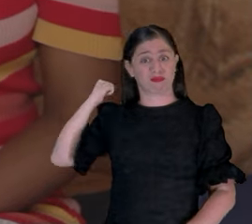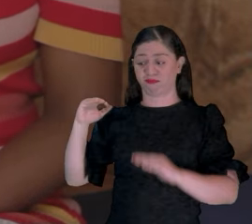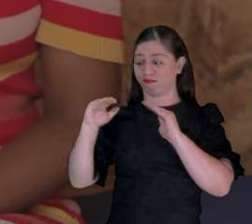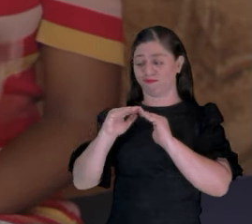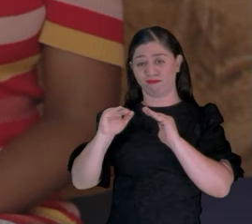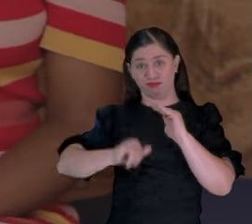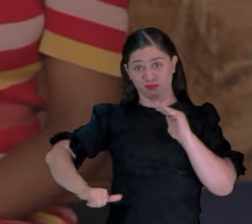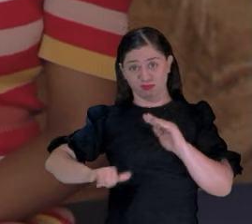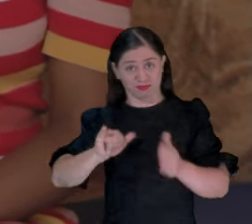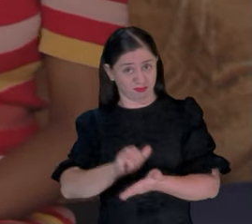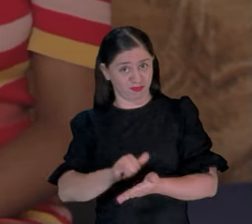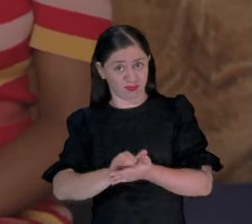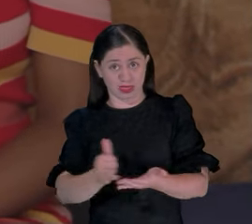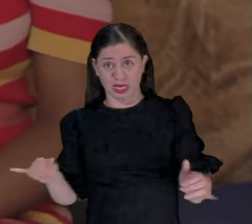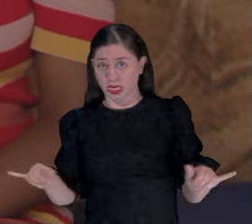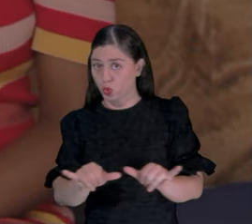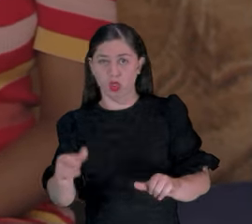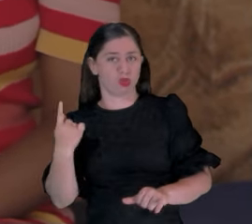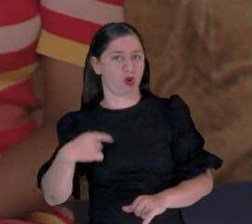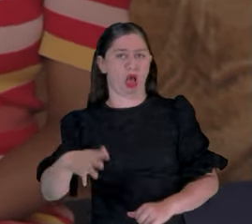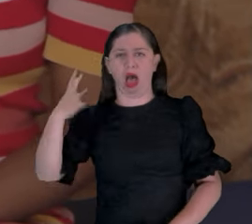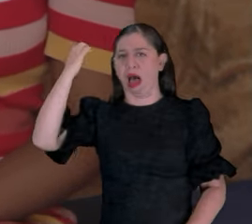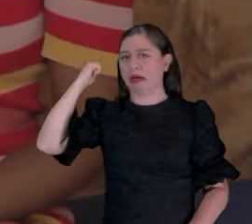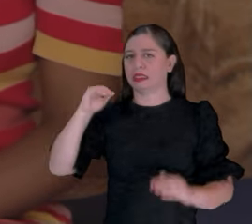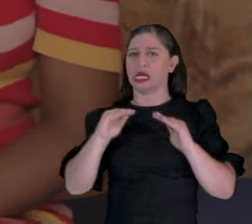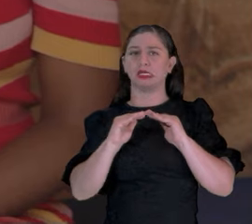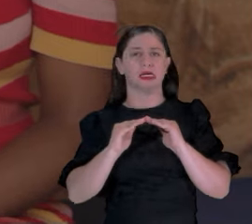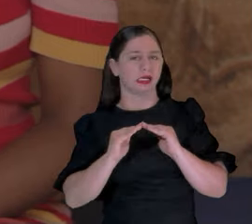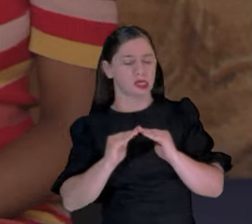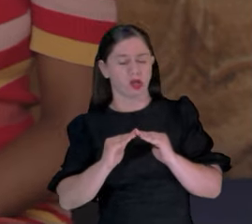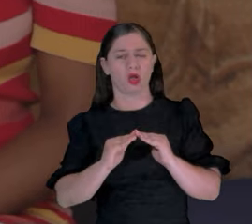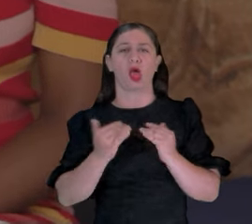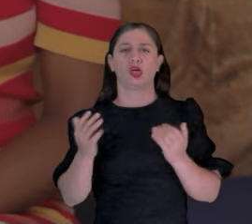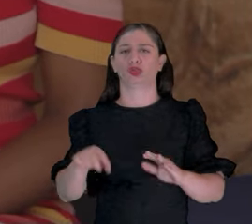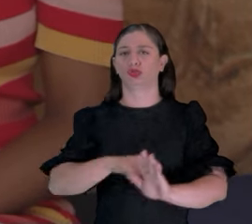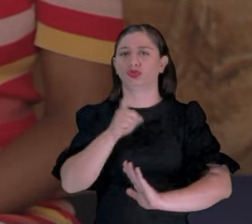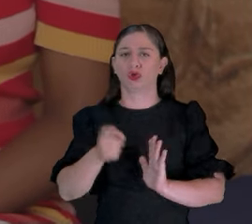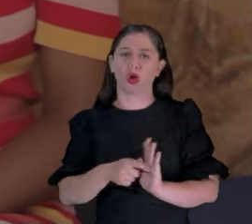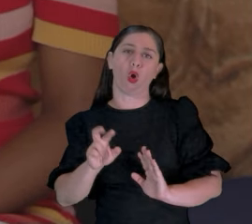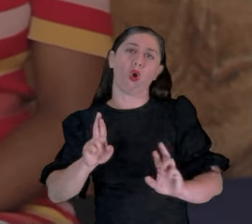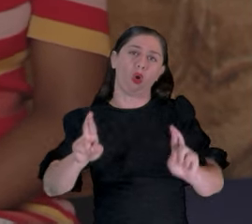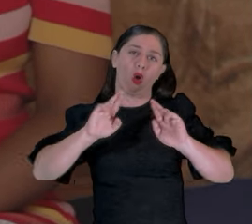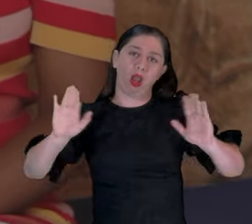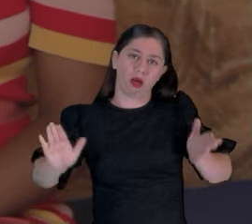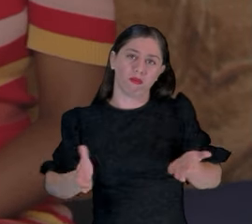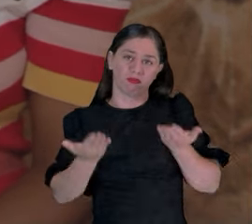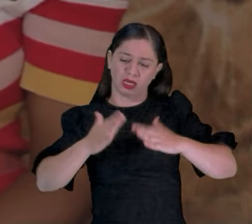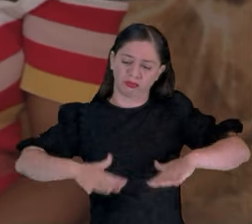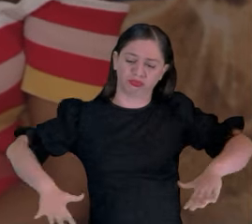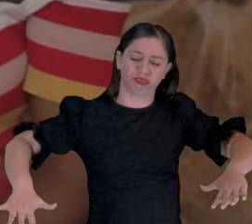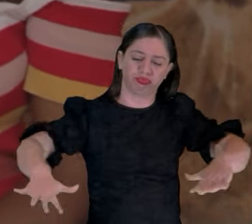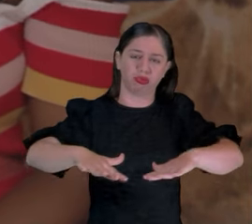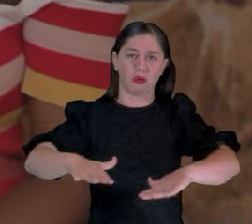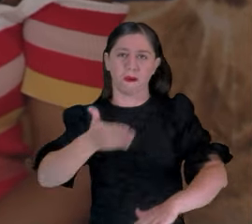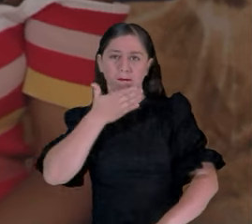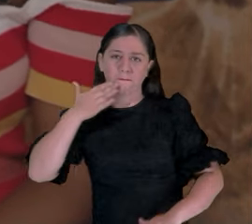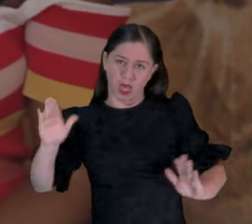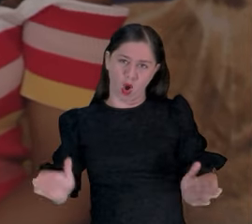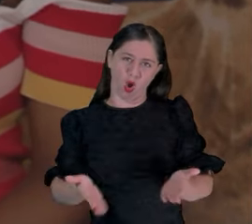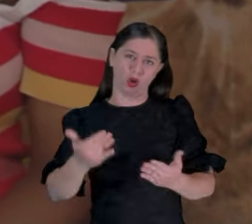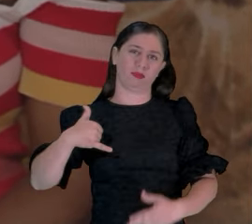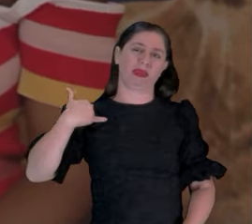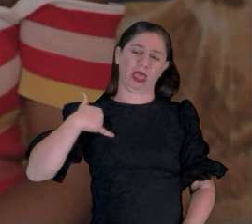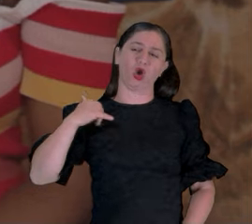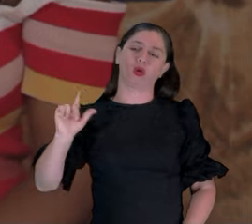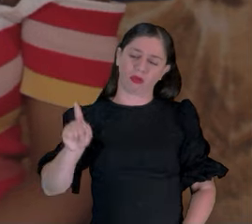aquí, las condiciones de la casa no estaban en las condiciones que se encuentran en este momento. Estaba en obra negra toda. Me gustaría que hubiera un mejoramiento